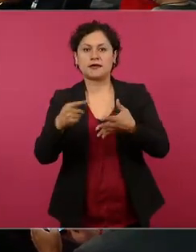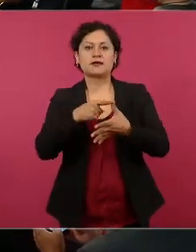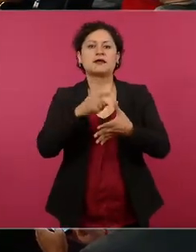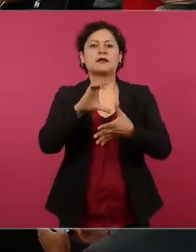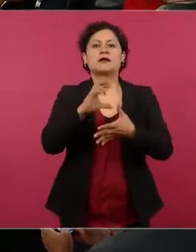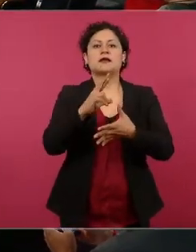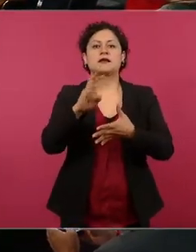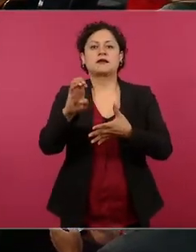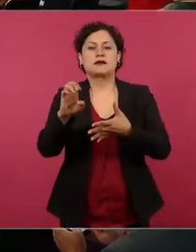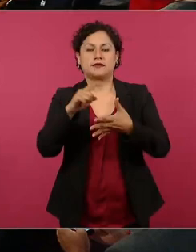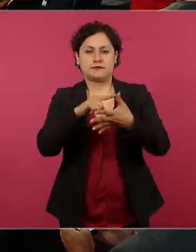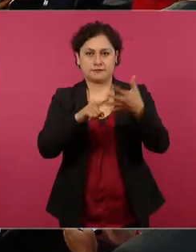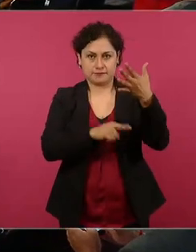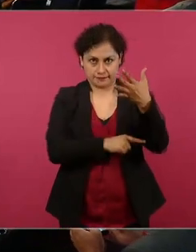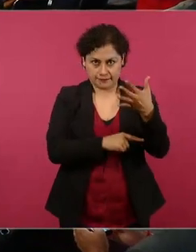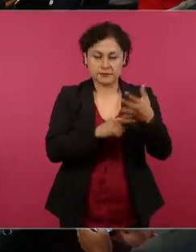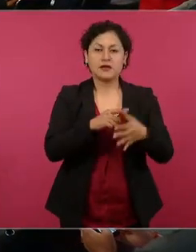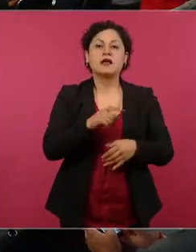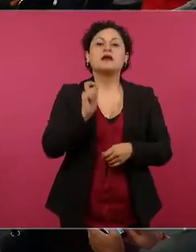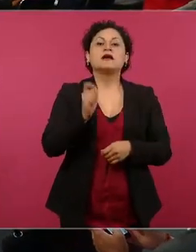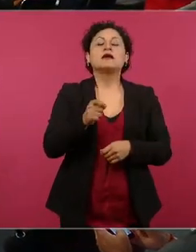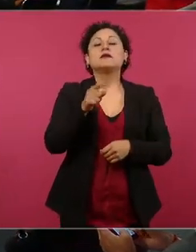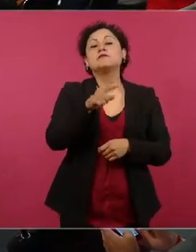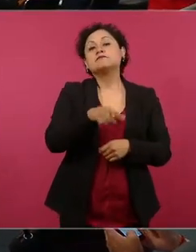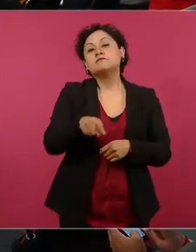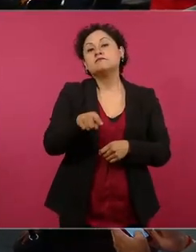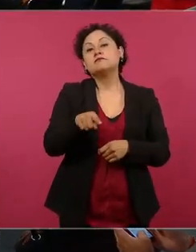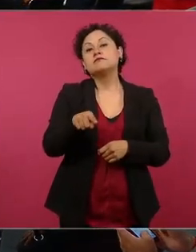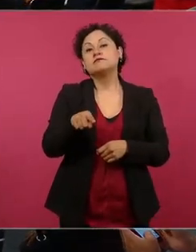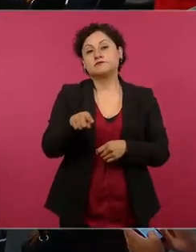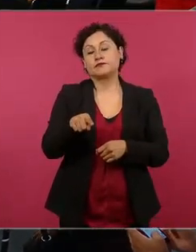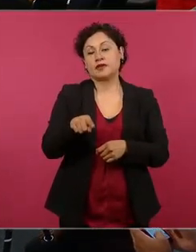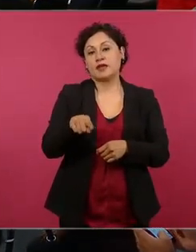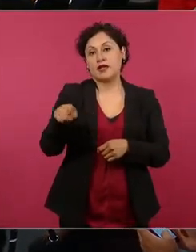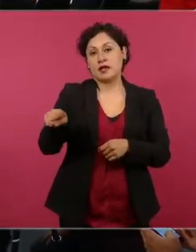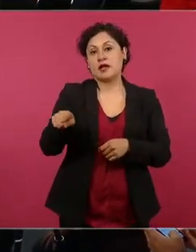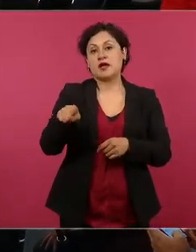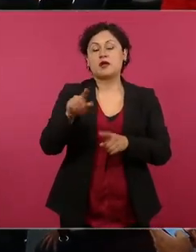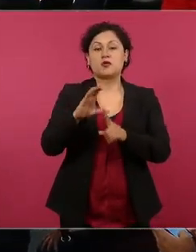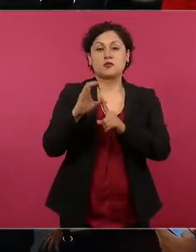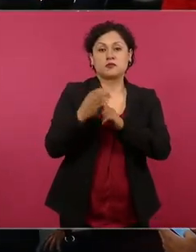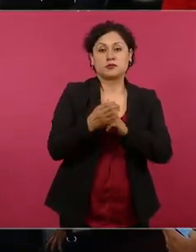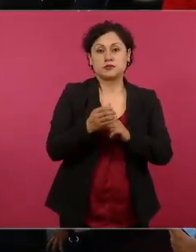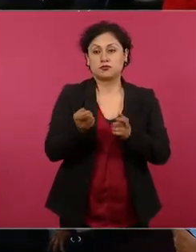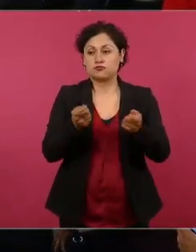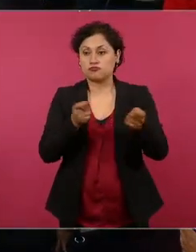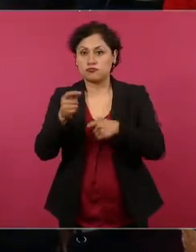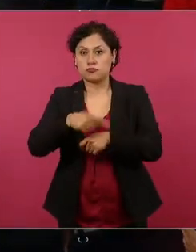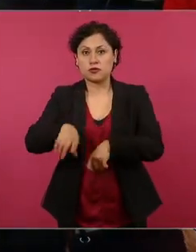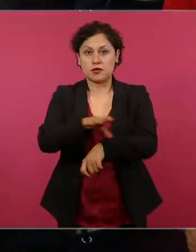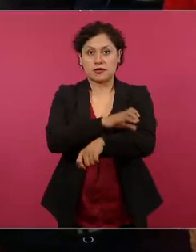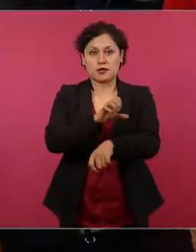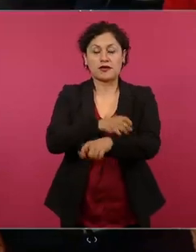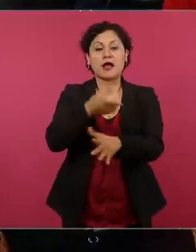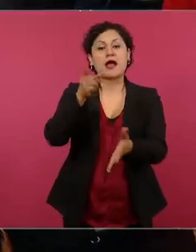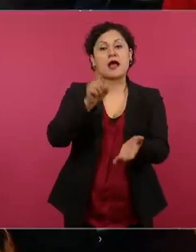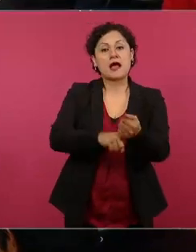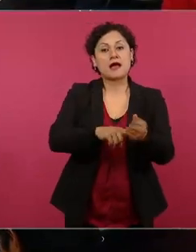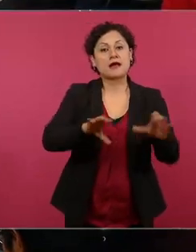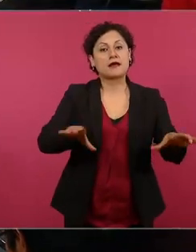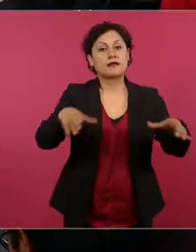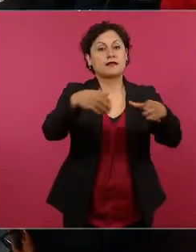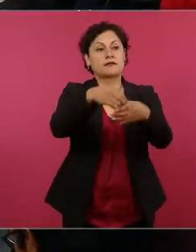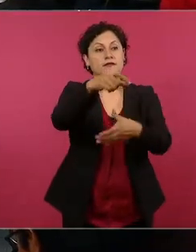esta última, señor presidente de la Comisión Reguladora de Energía, residentes del fraccionamiento Bosques Real